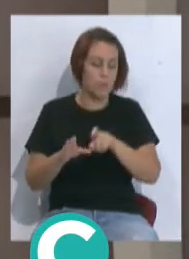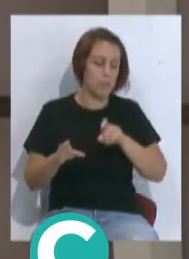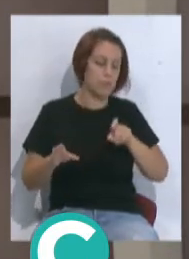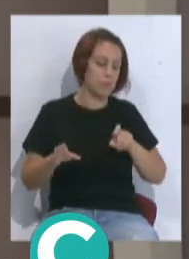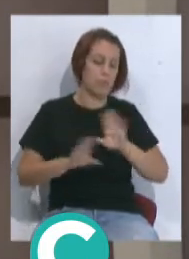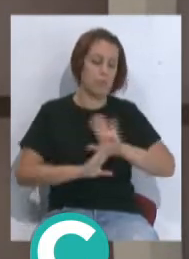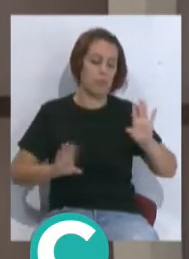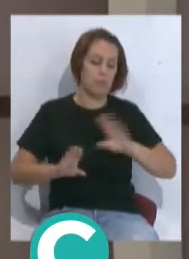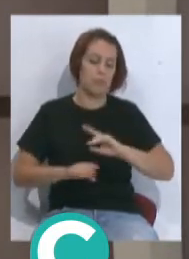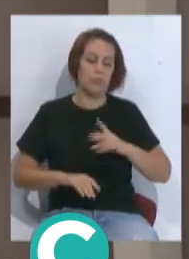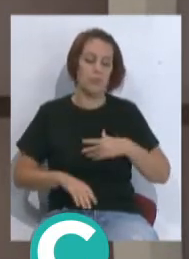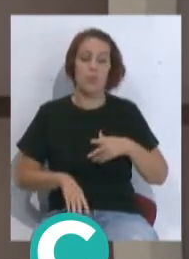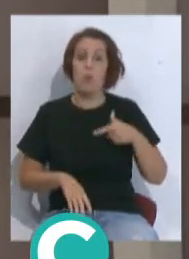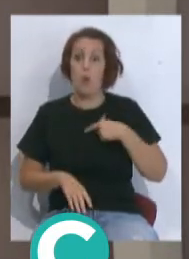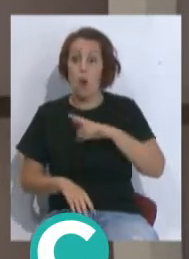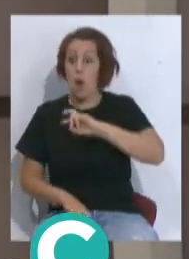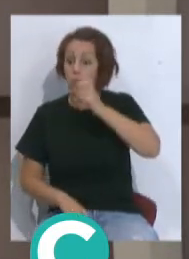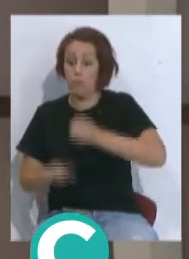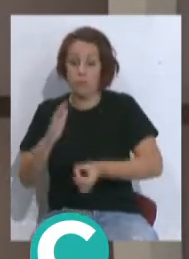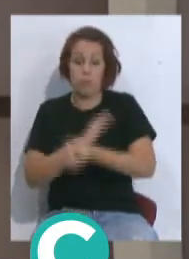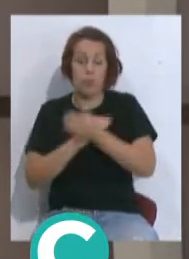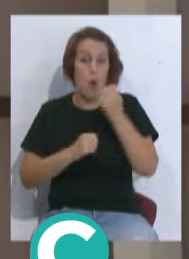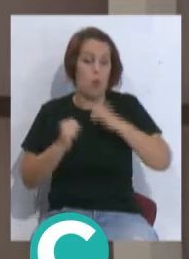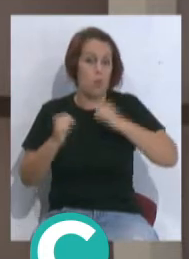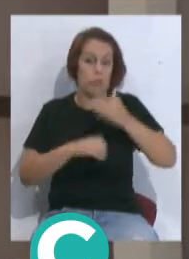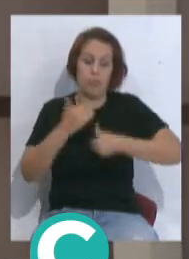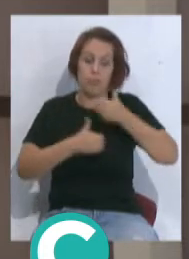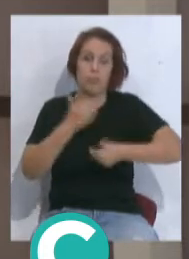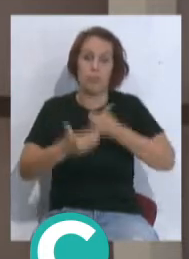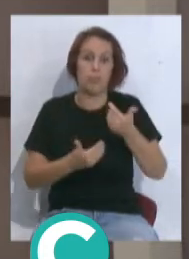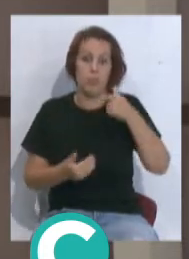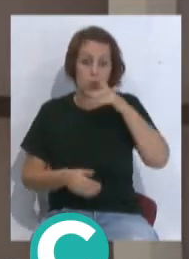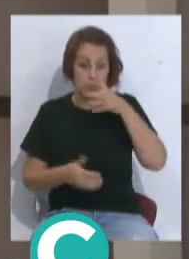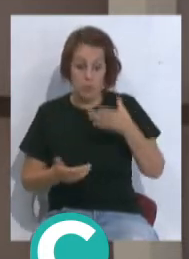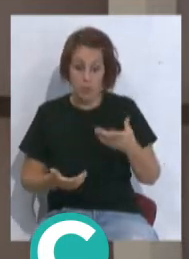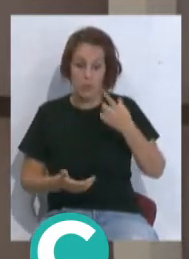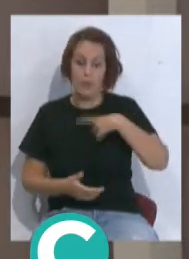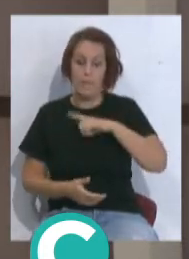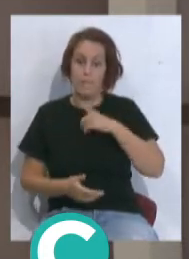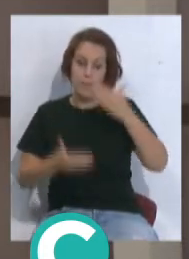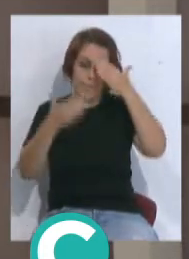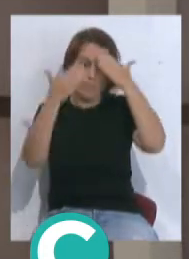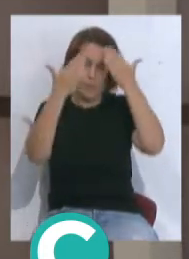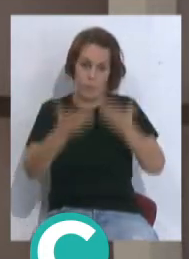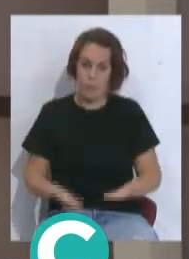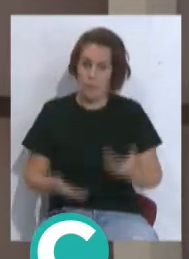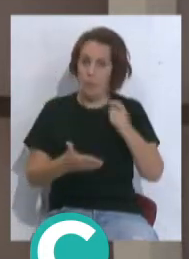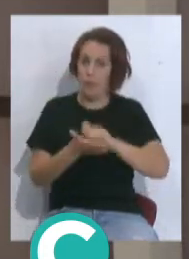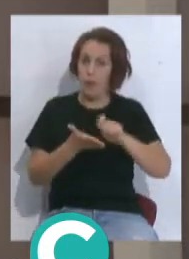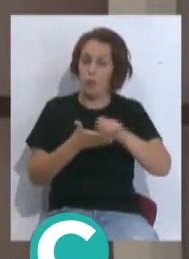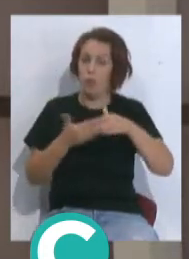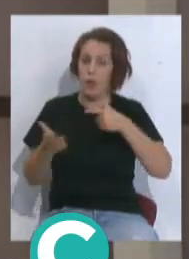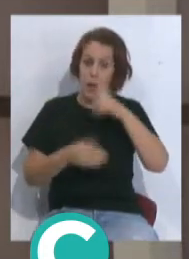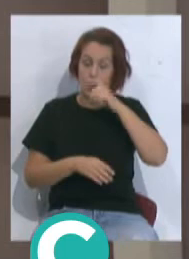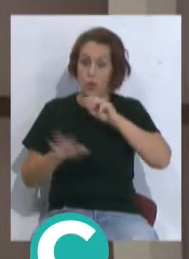cortaron por lo sano, surgieron otros, siguió para adelante el concurso, surgieron otros y hoy día estamos rindiendo pleitesía a esos autores que salieron en el